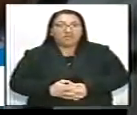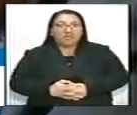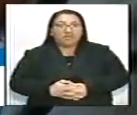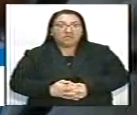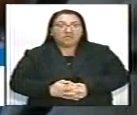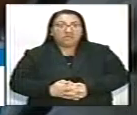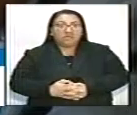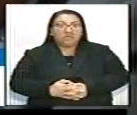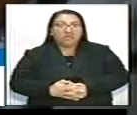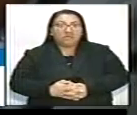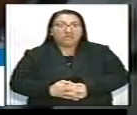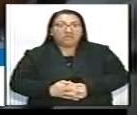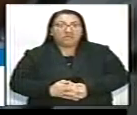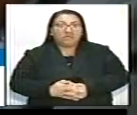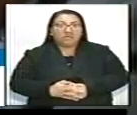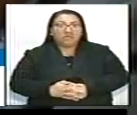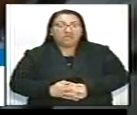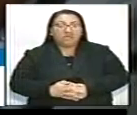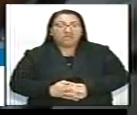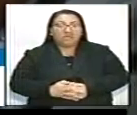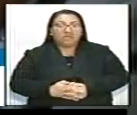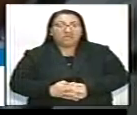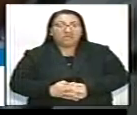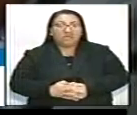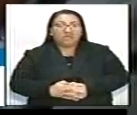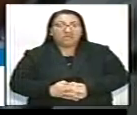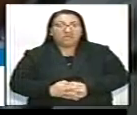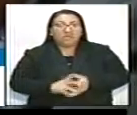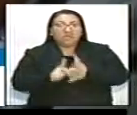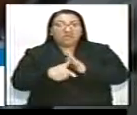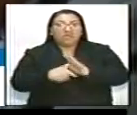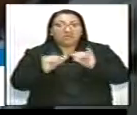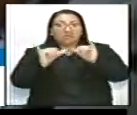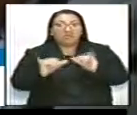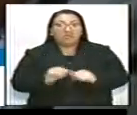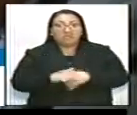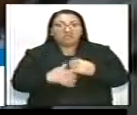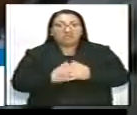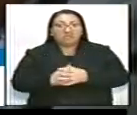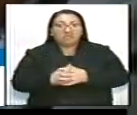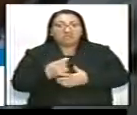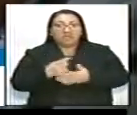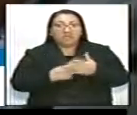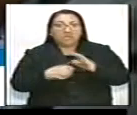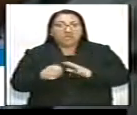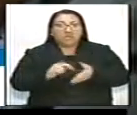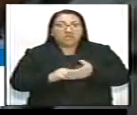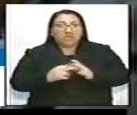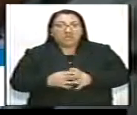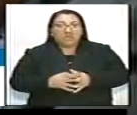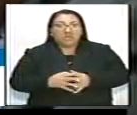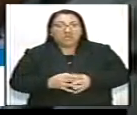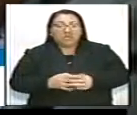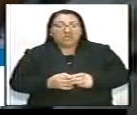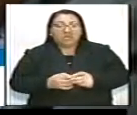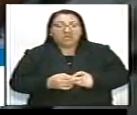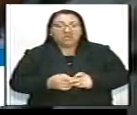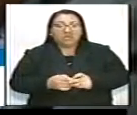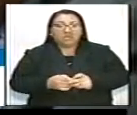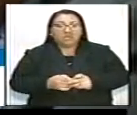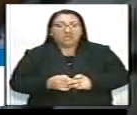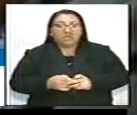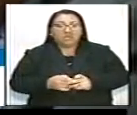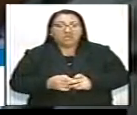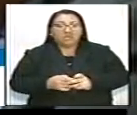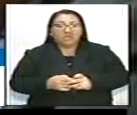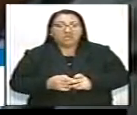no se hagan grandes anuncios, que luego se queden en el tapete y que hagan generar la sensación